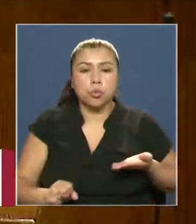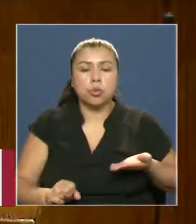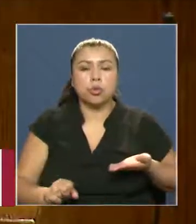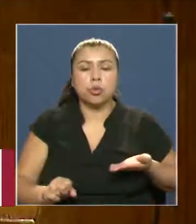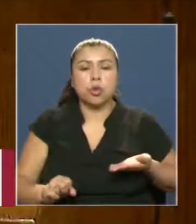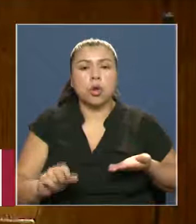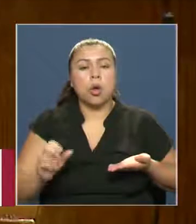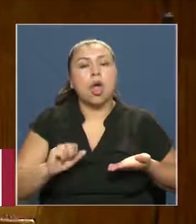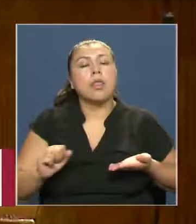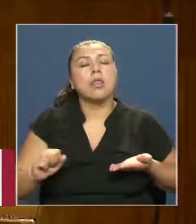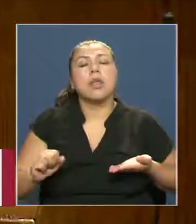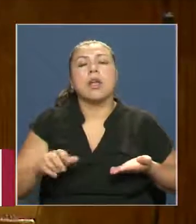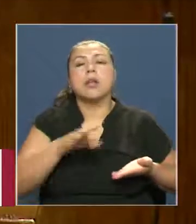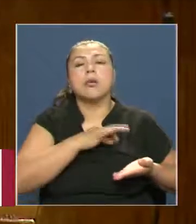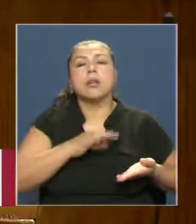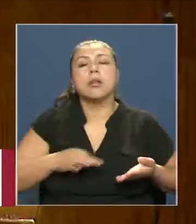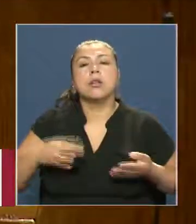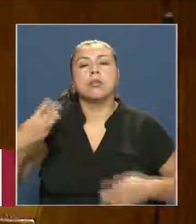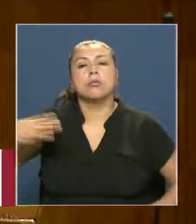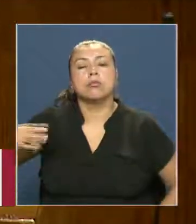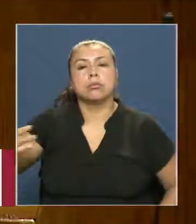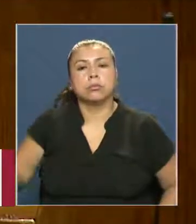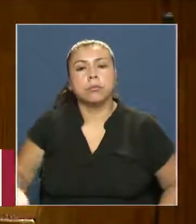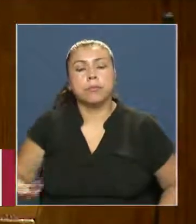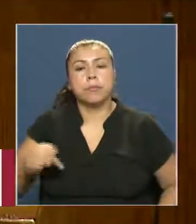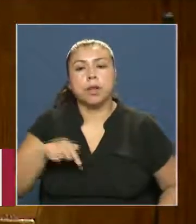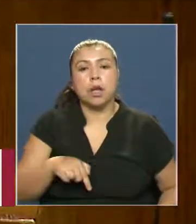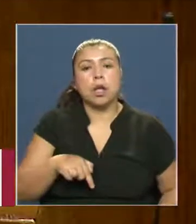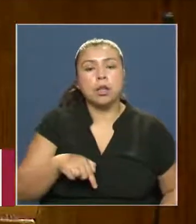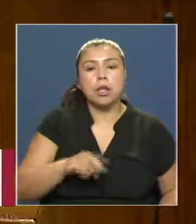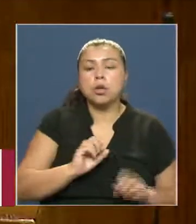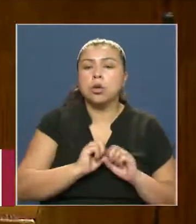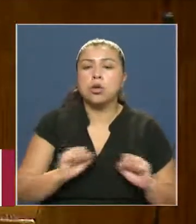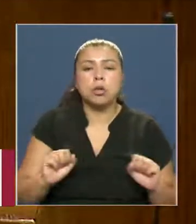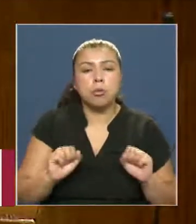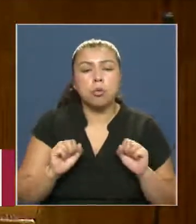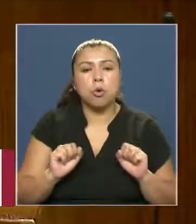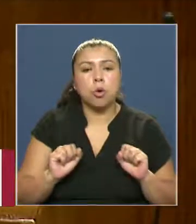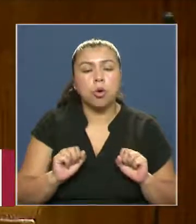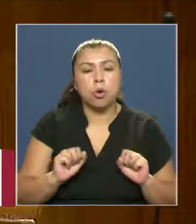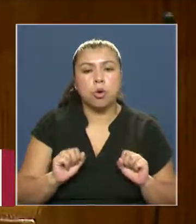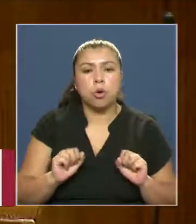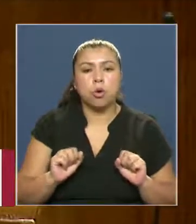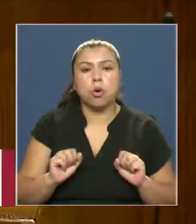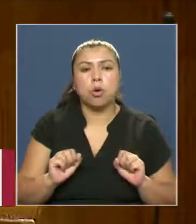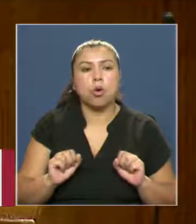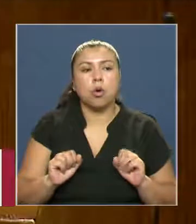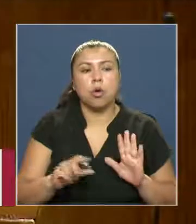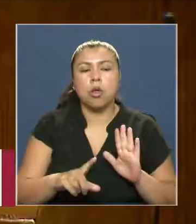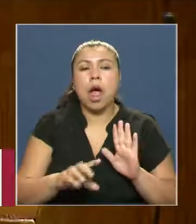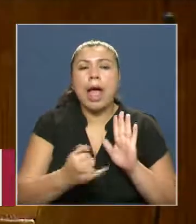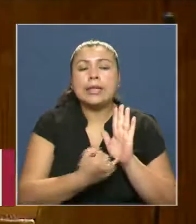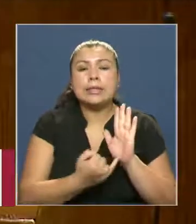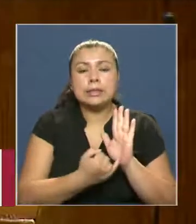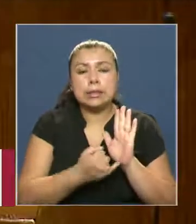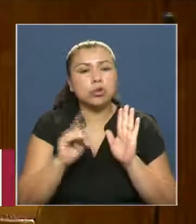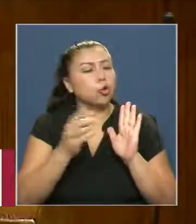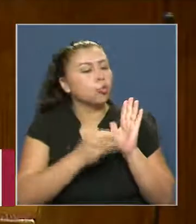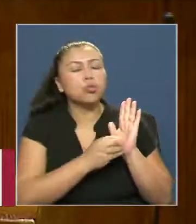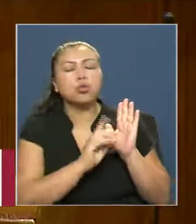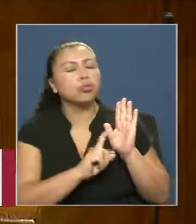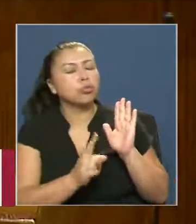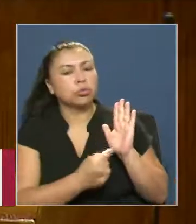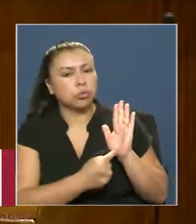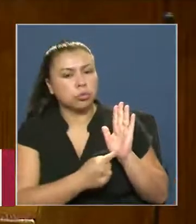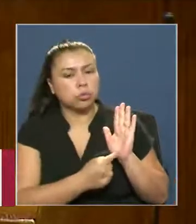obras municipales. En este caso, no será aplicable la excepción contemplada en el inciso primero.